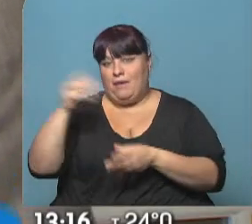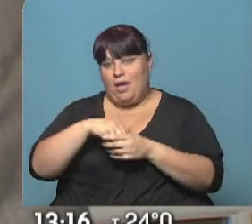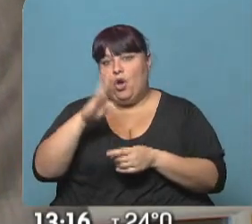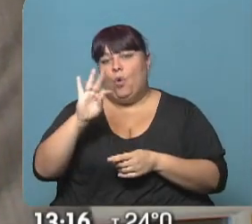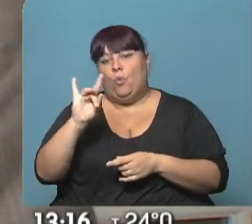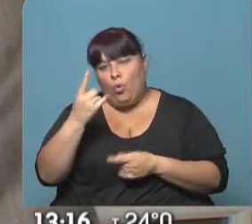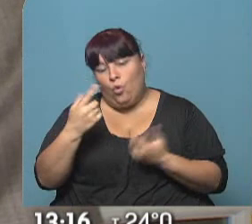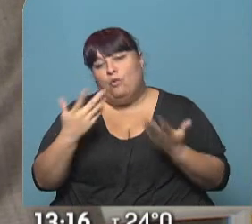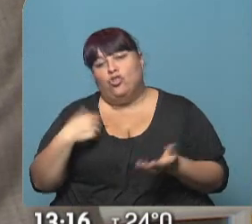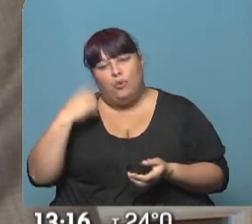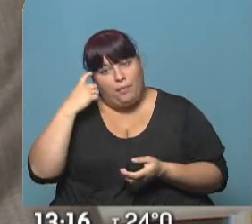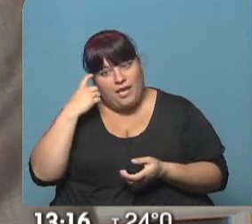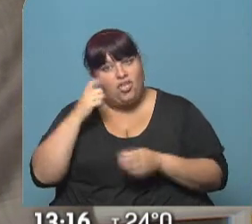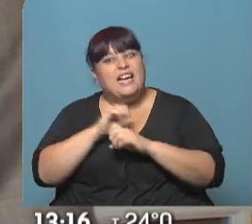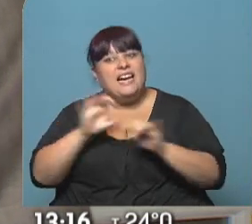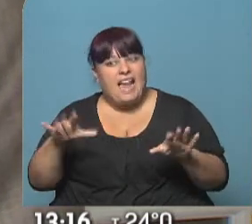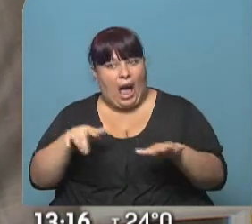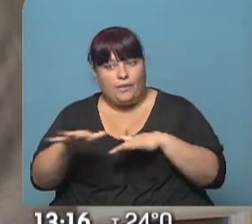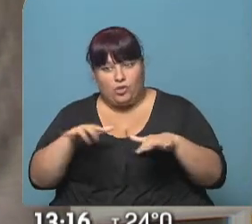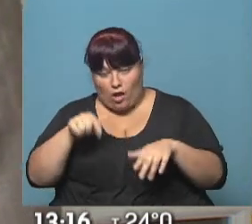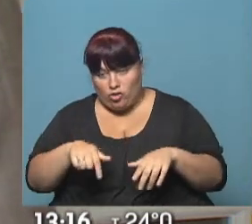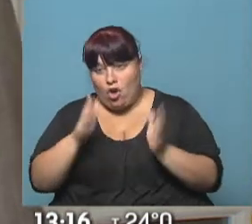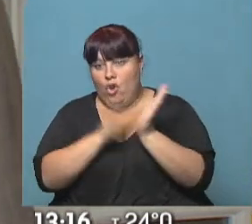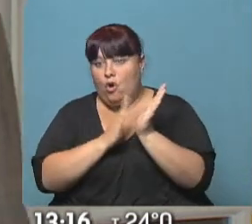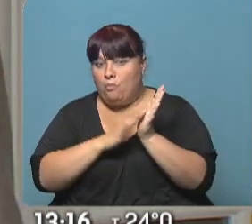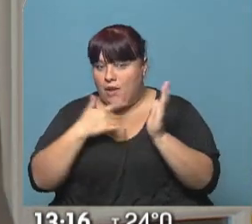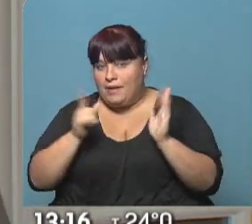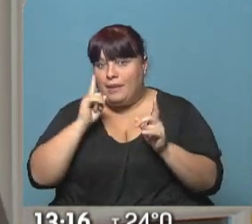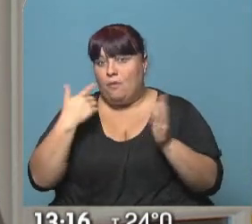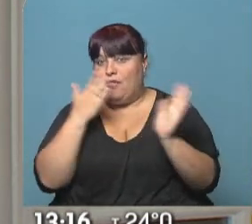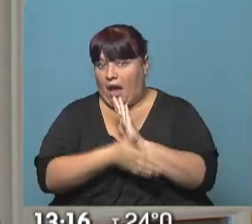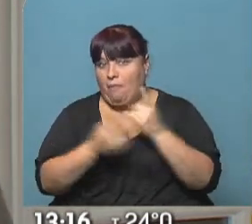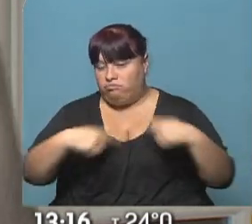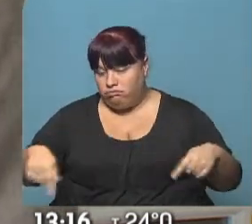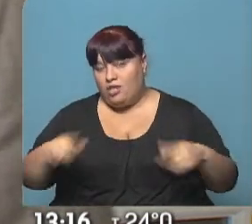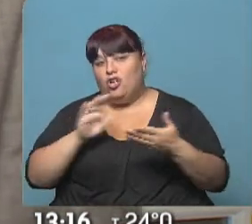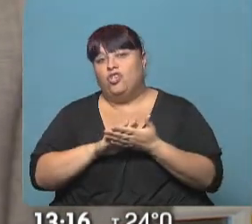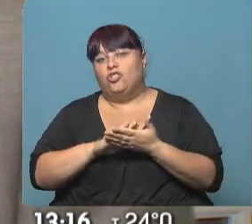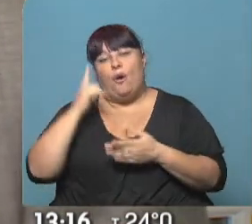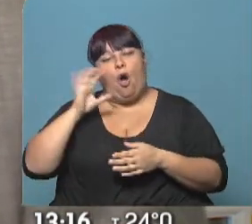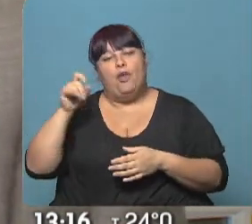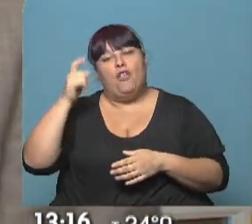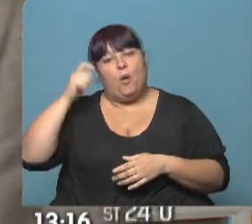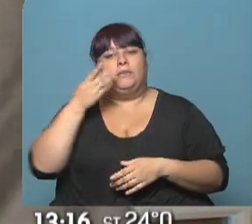Boudou, y por eso yo creo que por la gravedad de los hechos y estos elementos que él ve riesgos procesales, de acuerdo a la sana crítica del juez, dispone la detención.